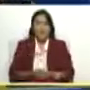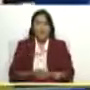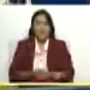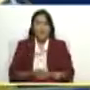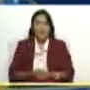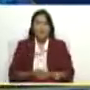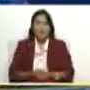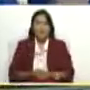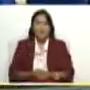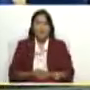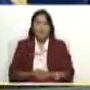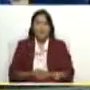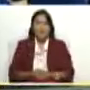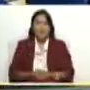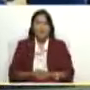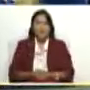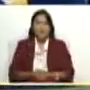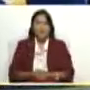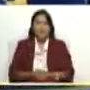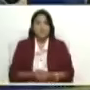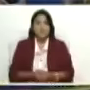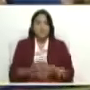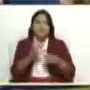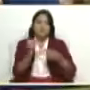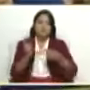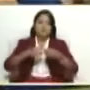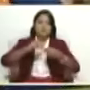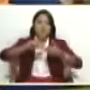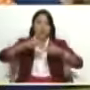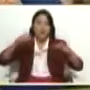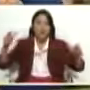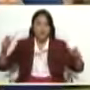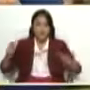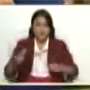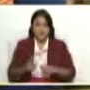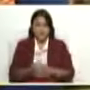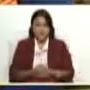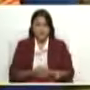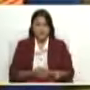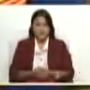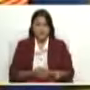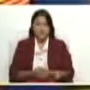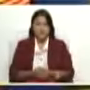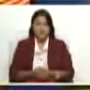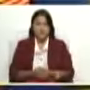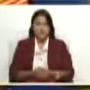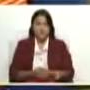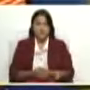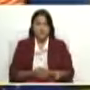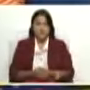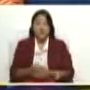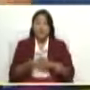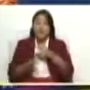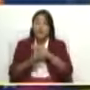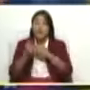Ah cupo olímpico ya bueno y todos ustedes tienen que ganar el cupo olímpico los que no están todavía en la